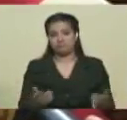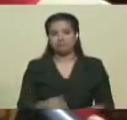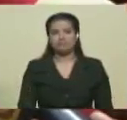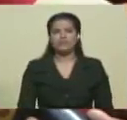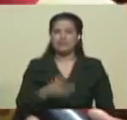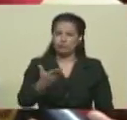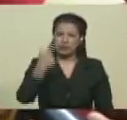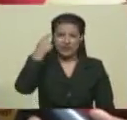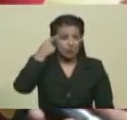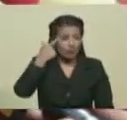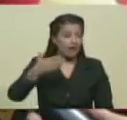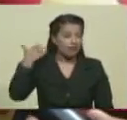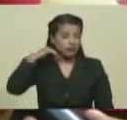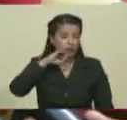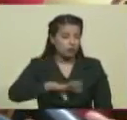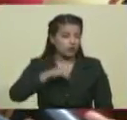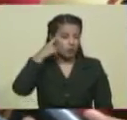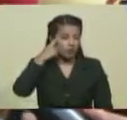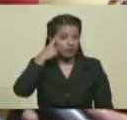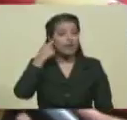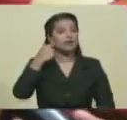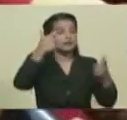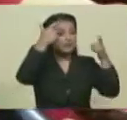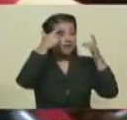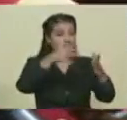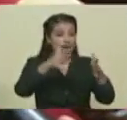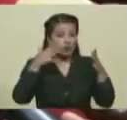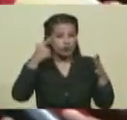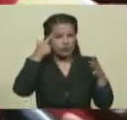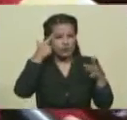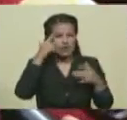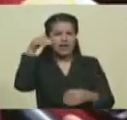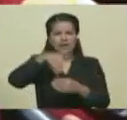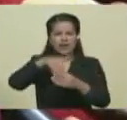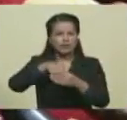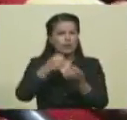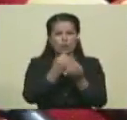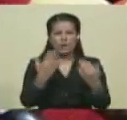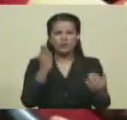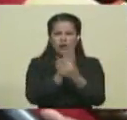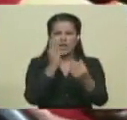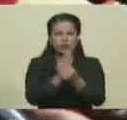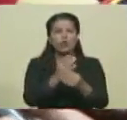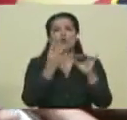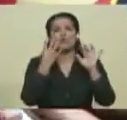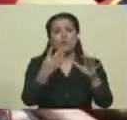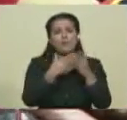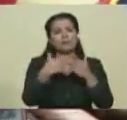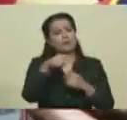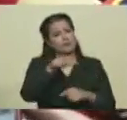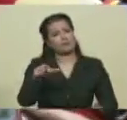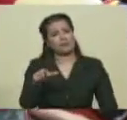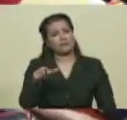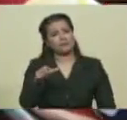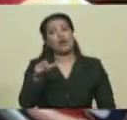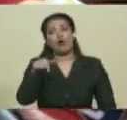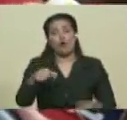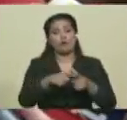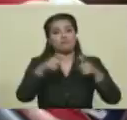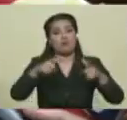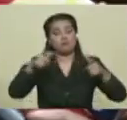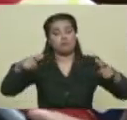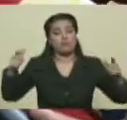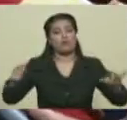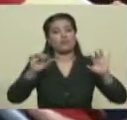que recordemos que cuando el comandante Chávez ganó, el REC era de 9 millones, en el 98 era de 9 millones de votantes. Hoy es 18